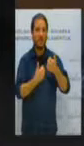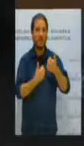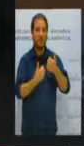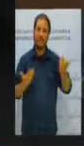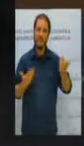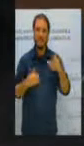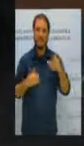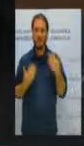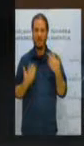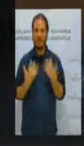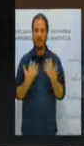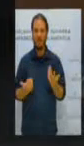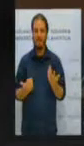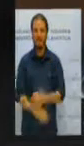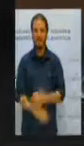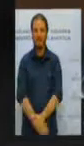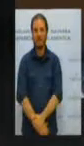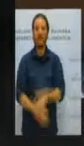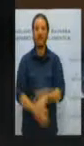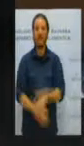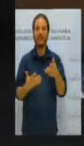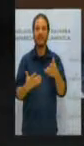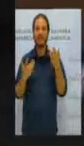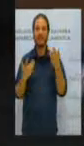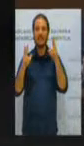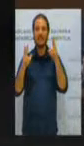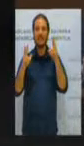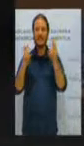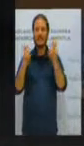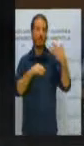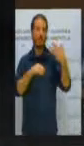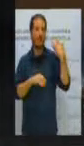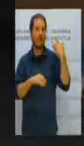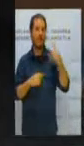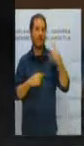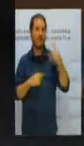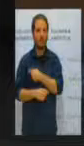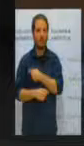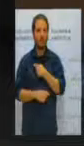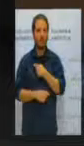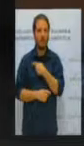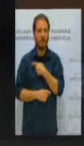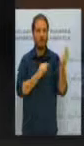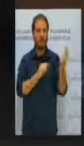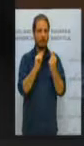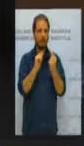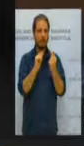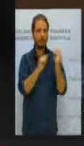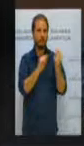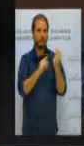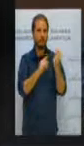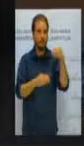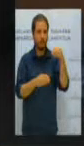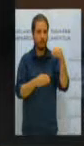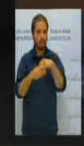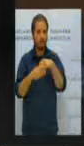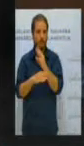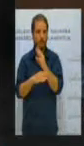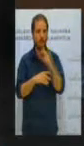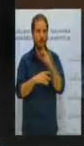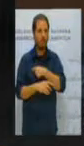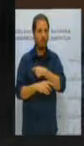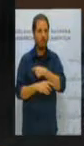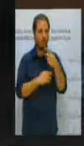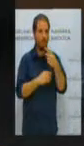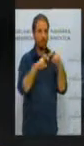Este tema lo vimos hace poco en una comisión dentro de este Parlamento. Tiene que ver con la